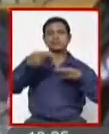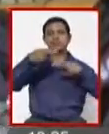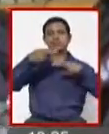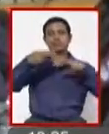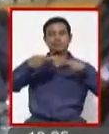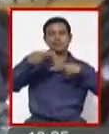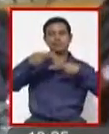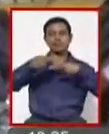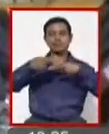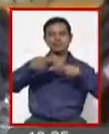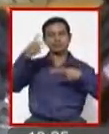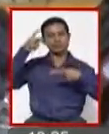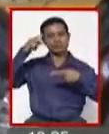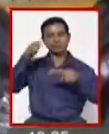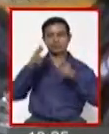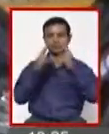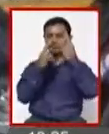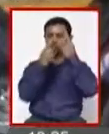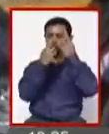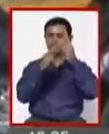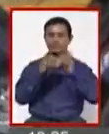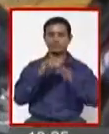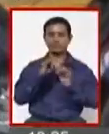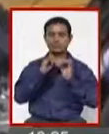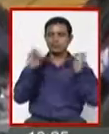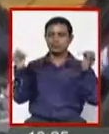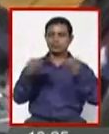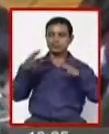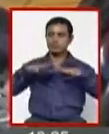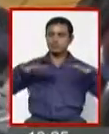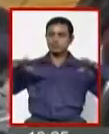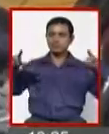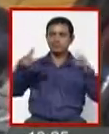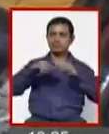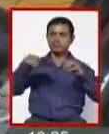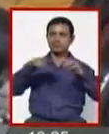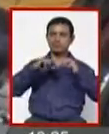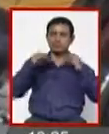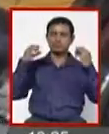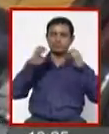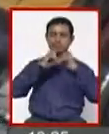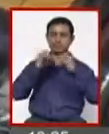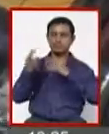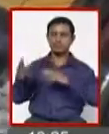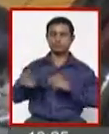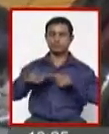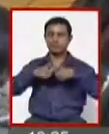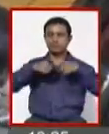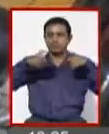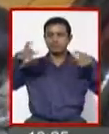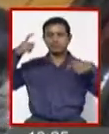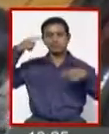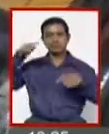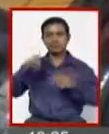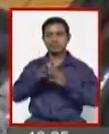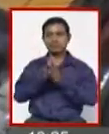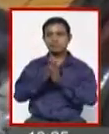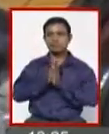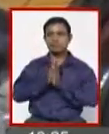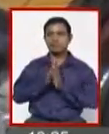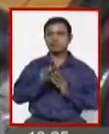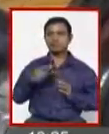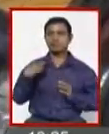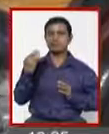aras del respeto a la institucionalidad, a ese organismo multilateral justamente solicitada por